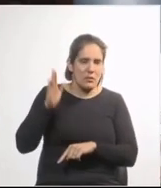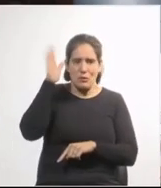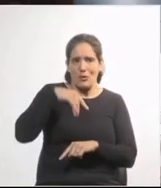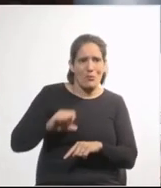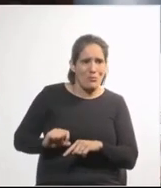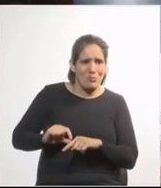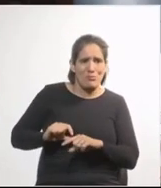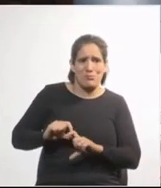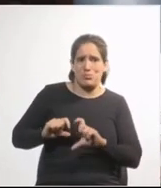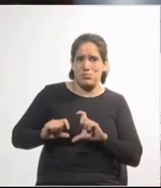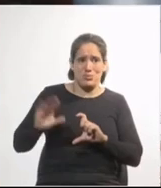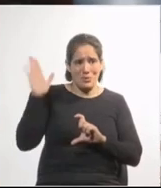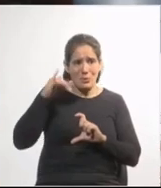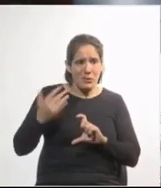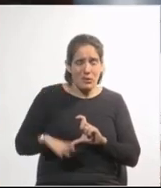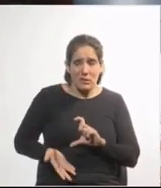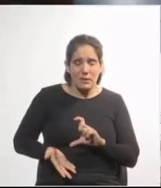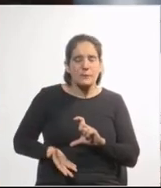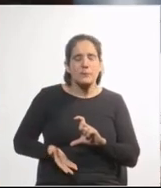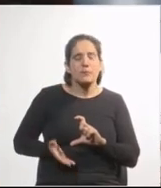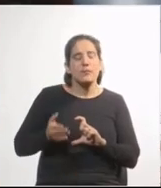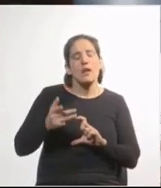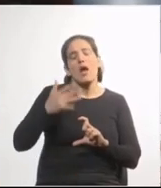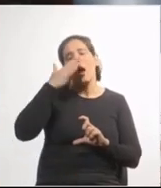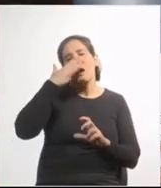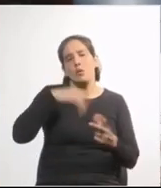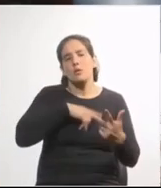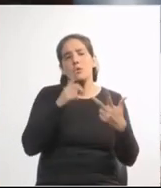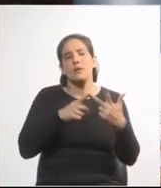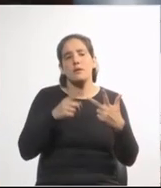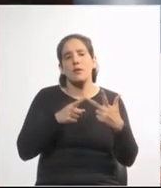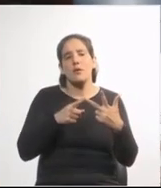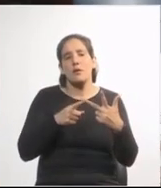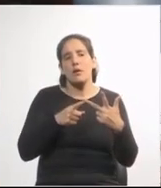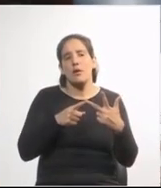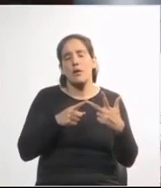recuperarse. Y por último, se propone